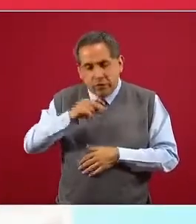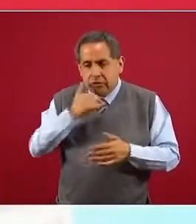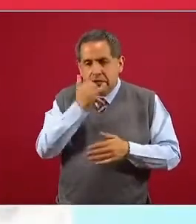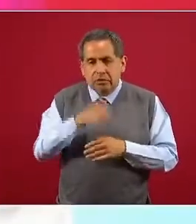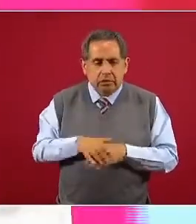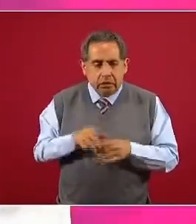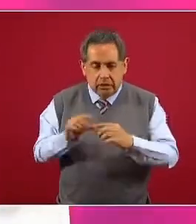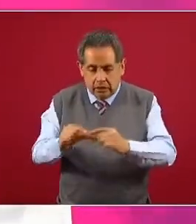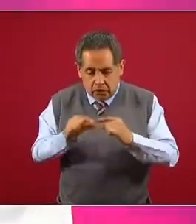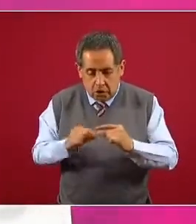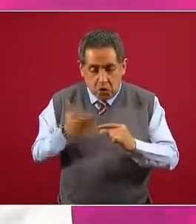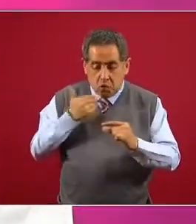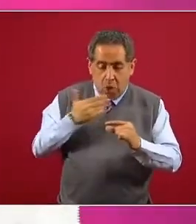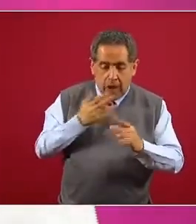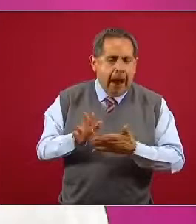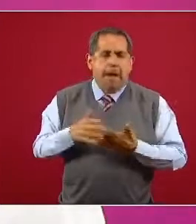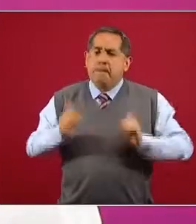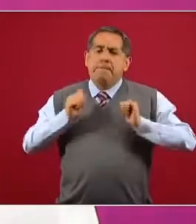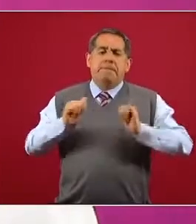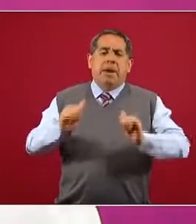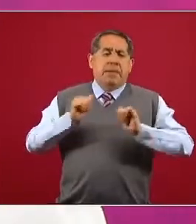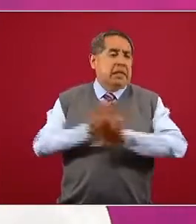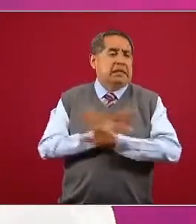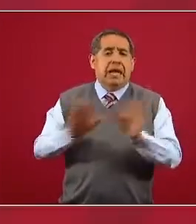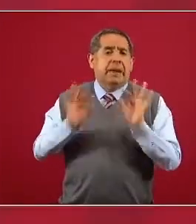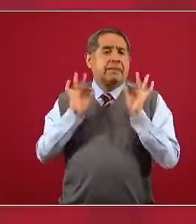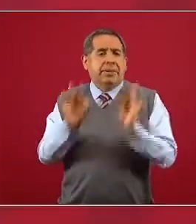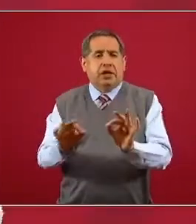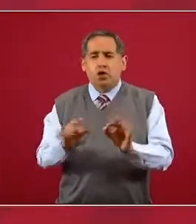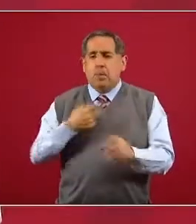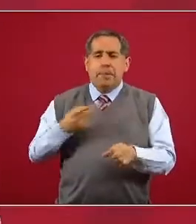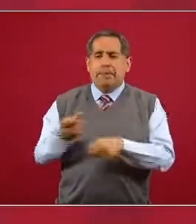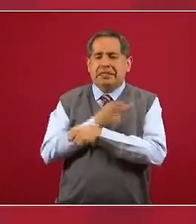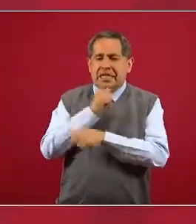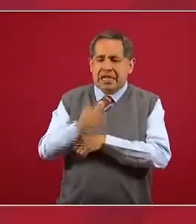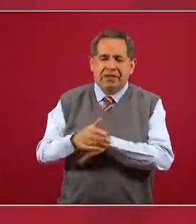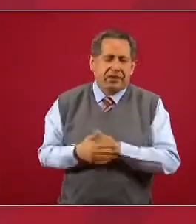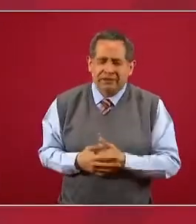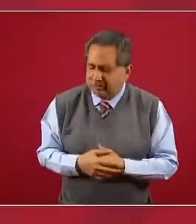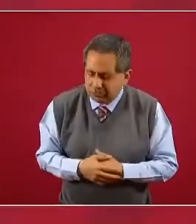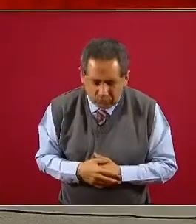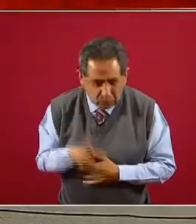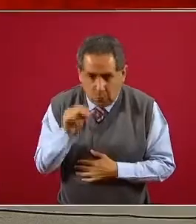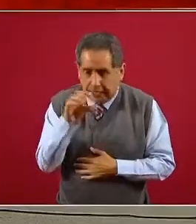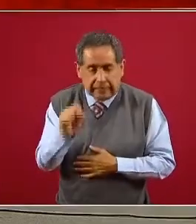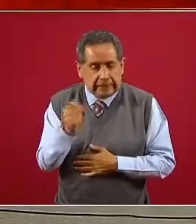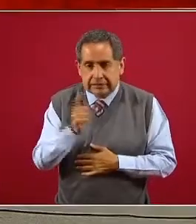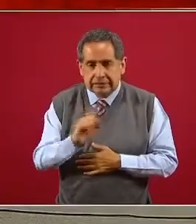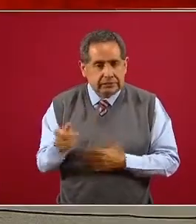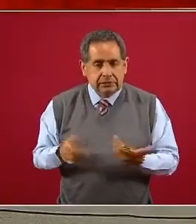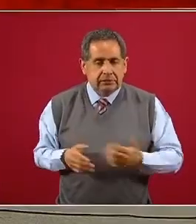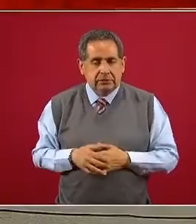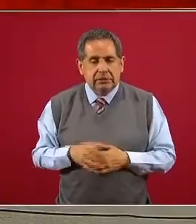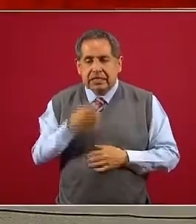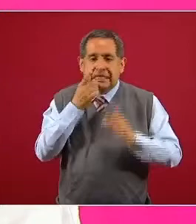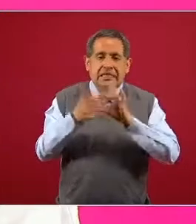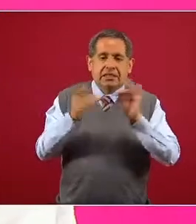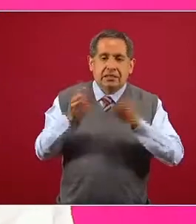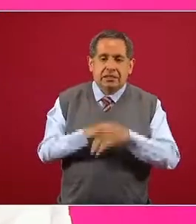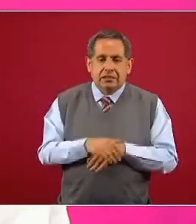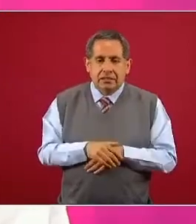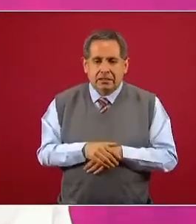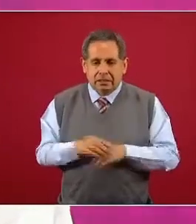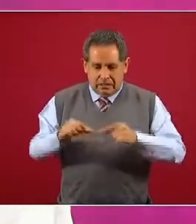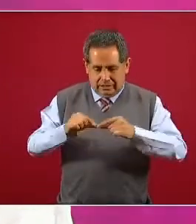una garantía de inmunidad, de protección biológica. Se ha utilizado la expresión